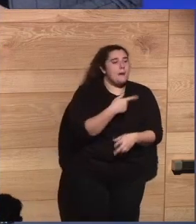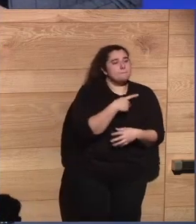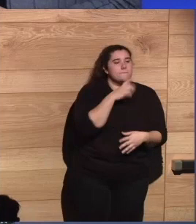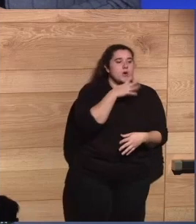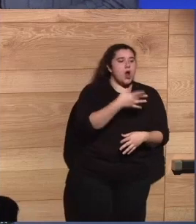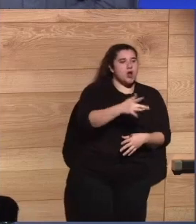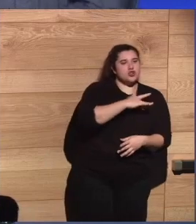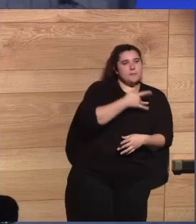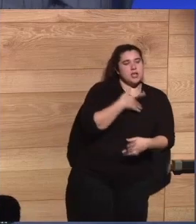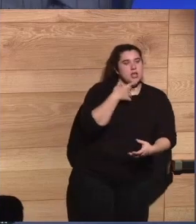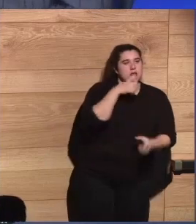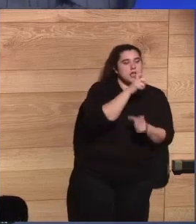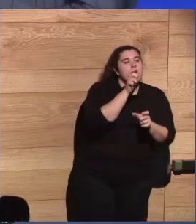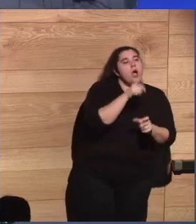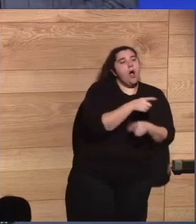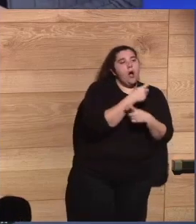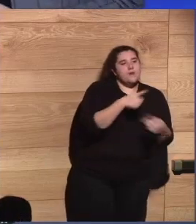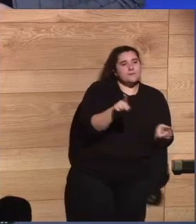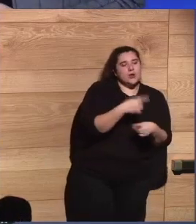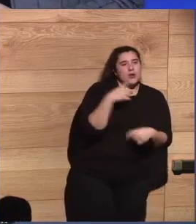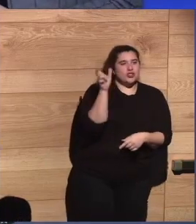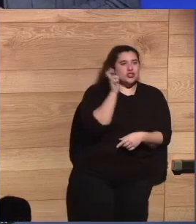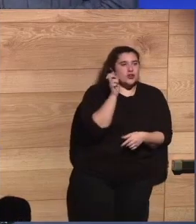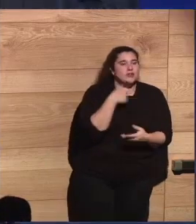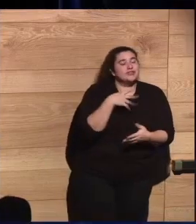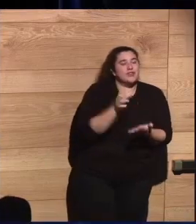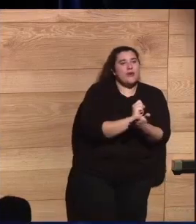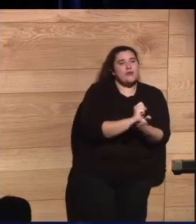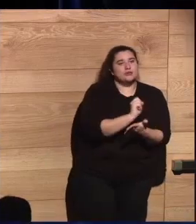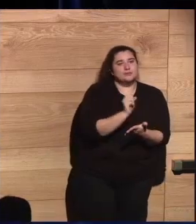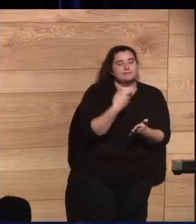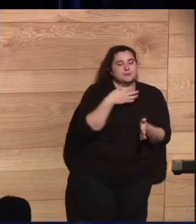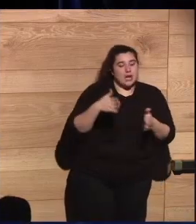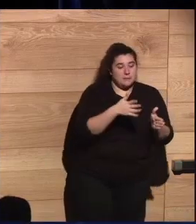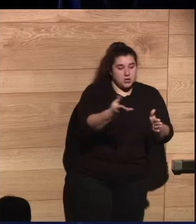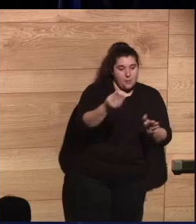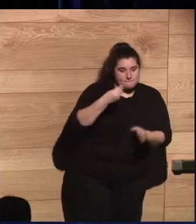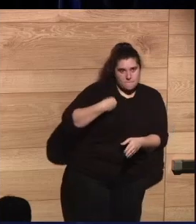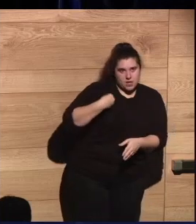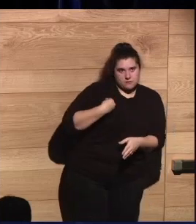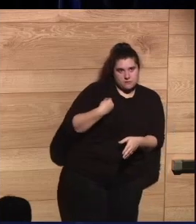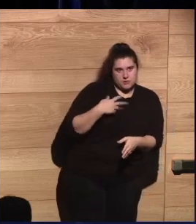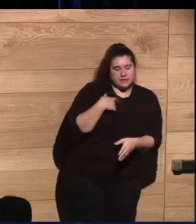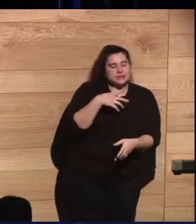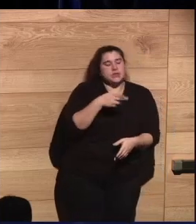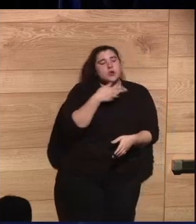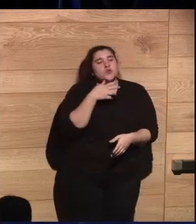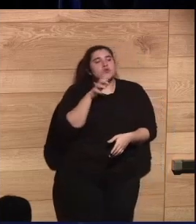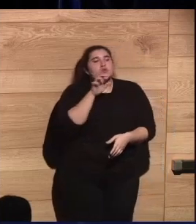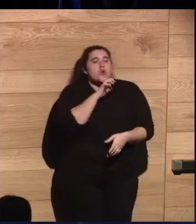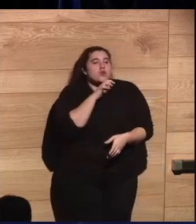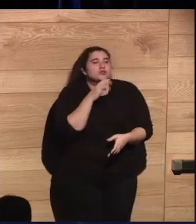romanticismo estético, sonoro. Todo el mundo, iba por ahí, porque es curioso en las artes plásticas, pero